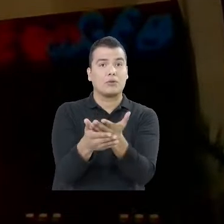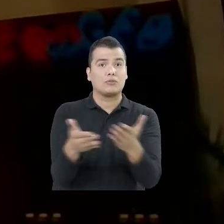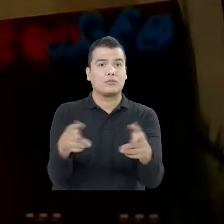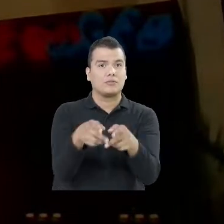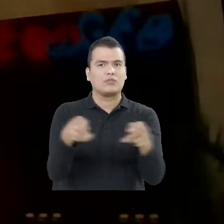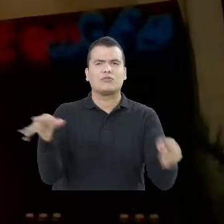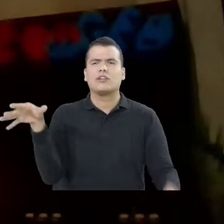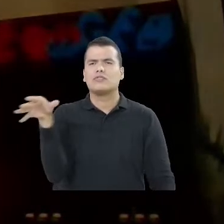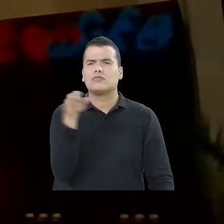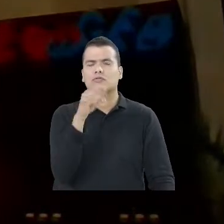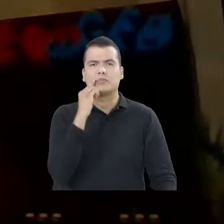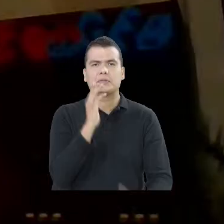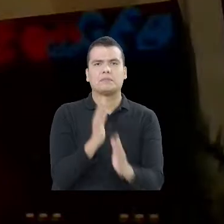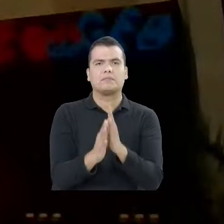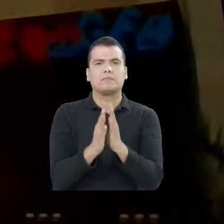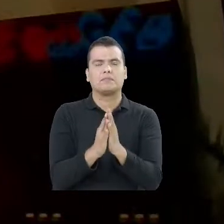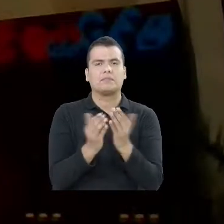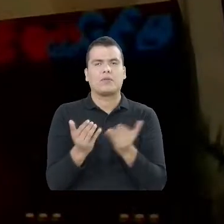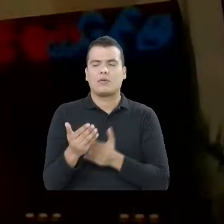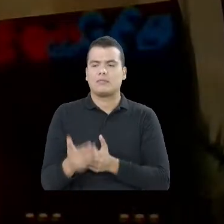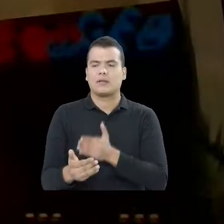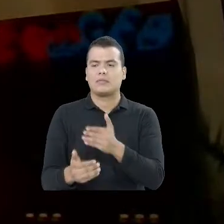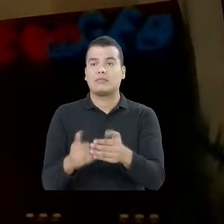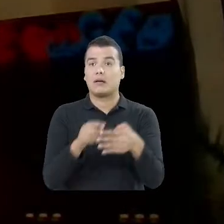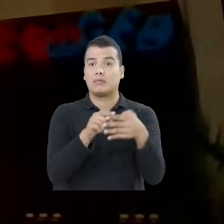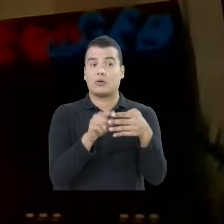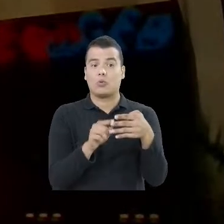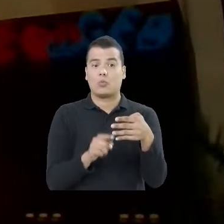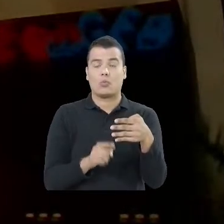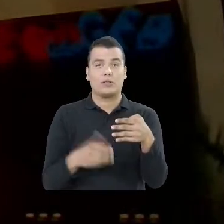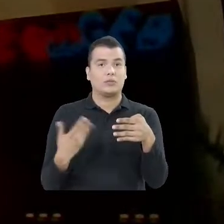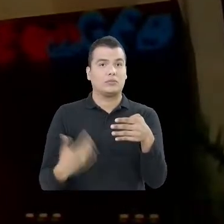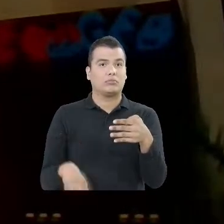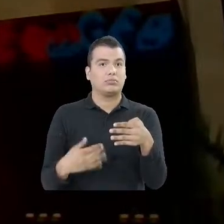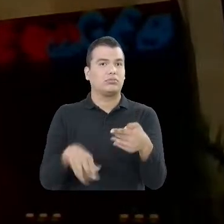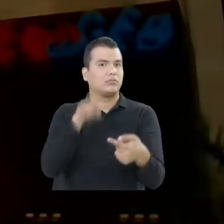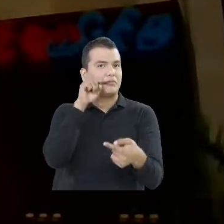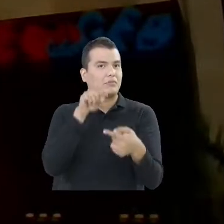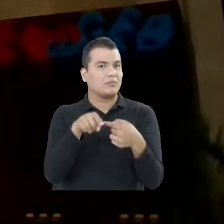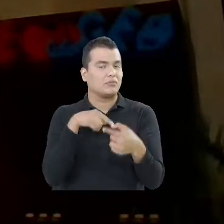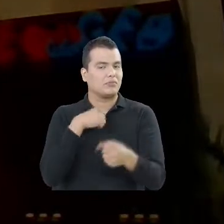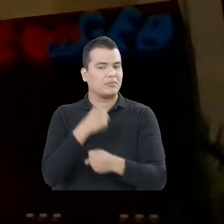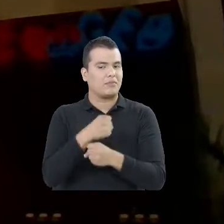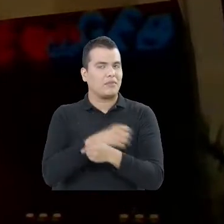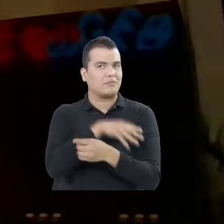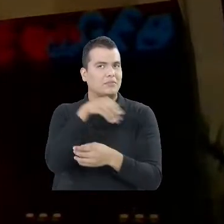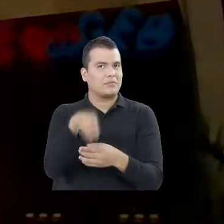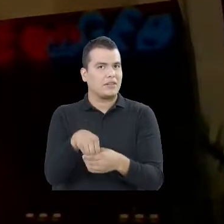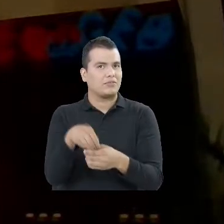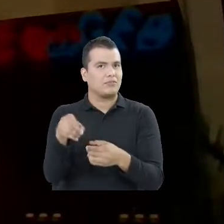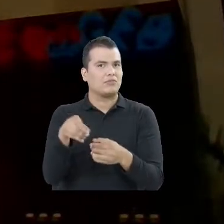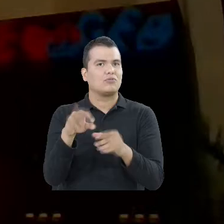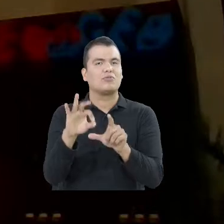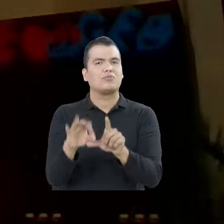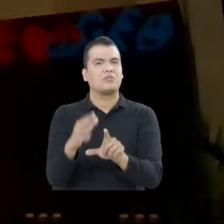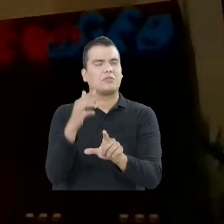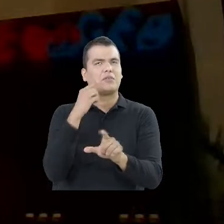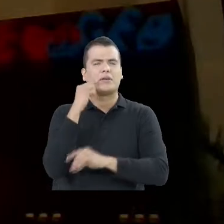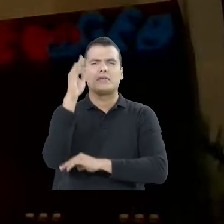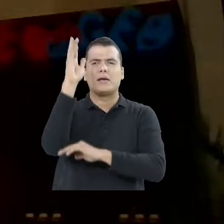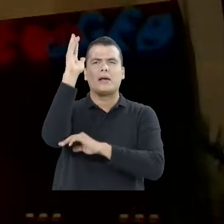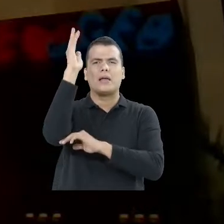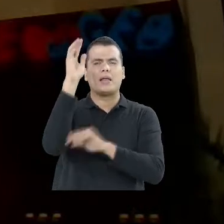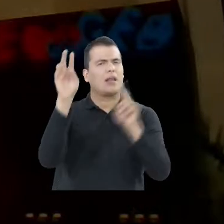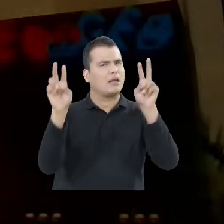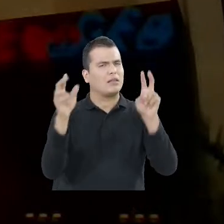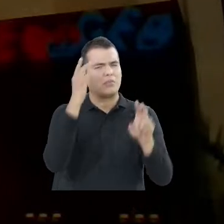ustedes cuáles son los cuatro pasos esenciales para empezar tu negocio online. ¿Por qué decidí hacer esta ponencia o por qué decidí